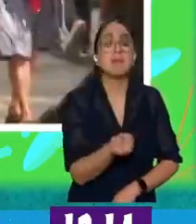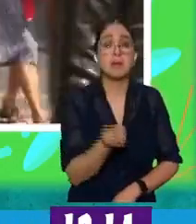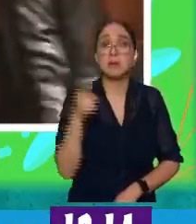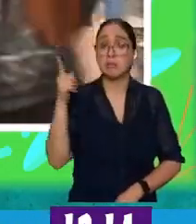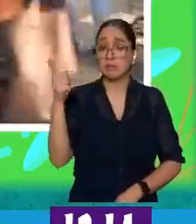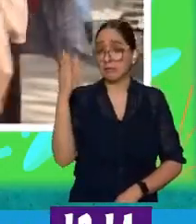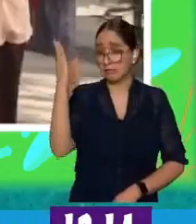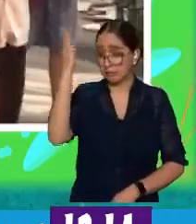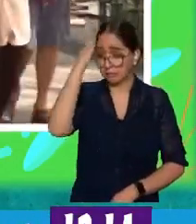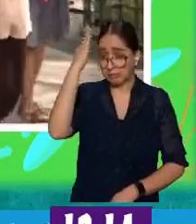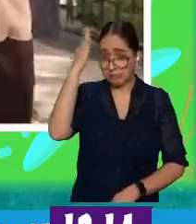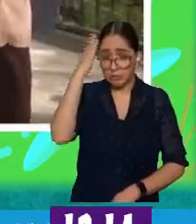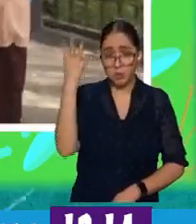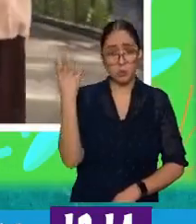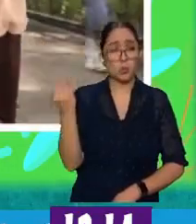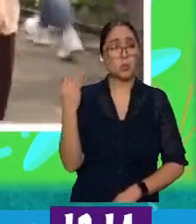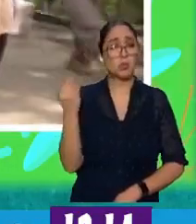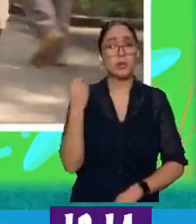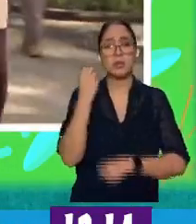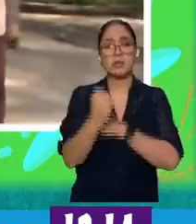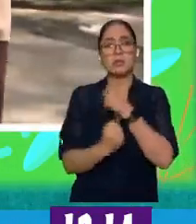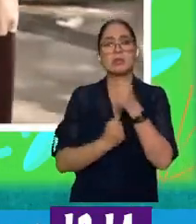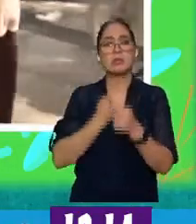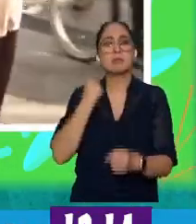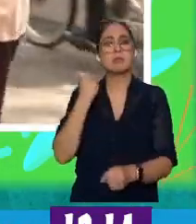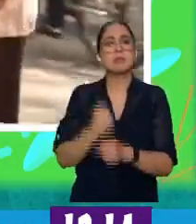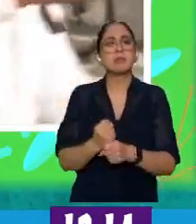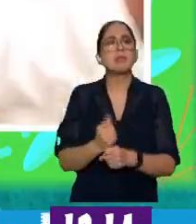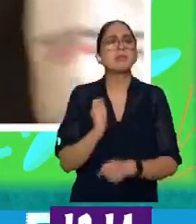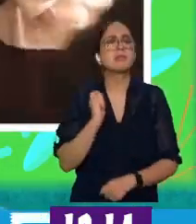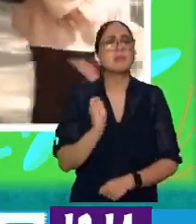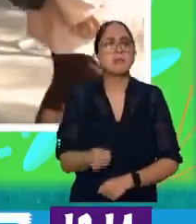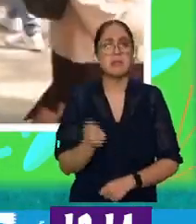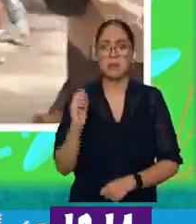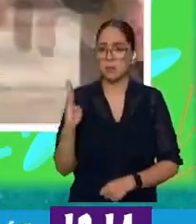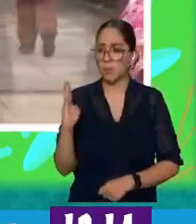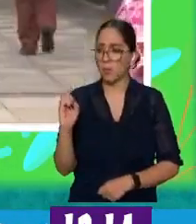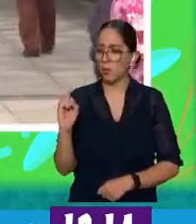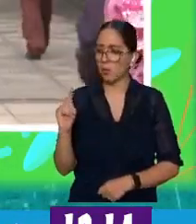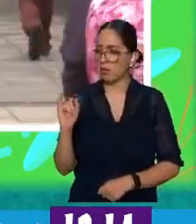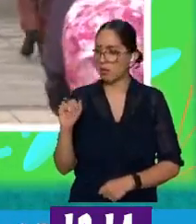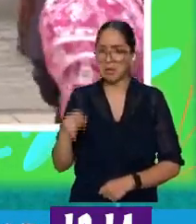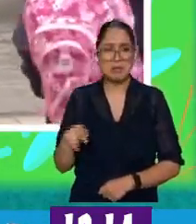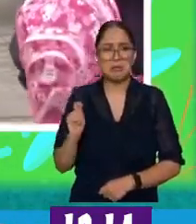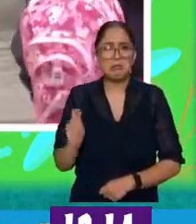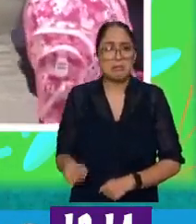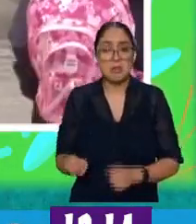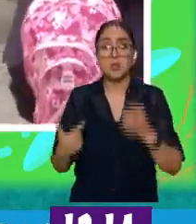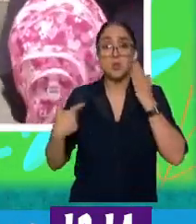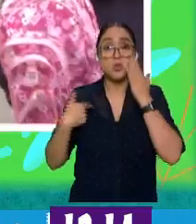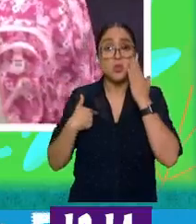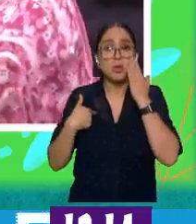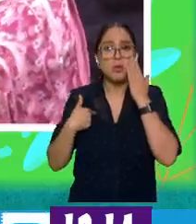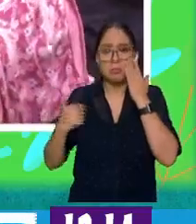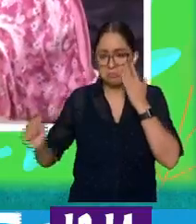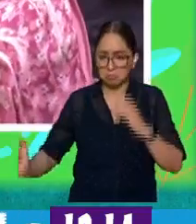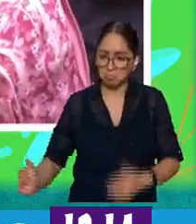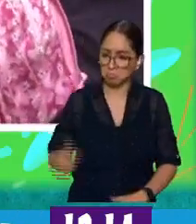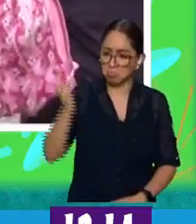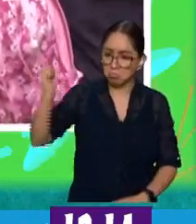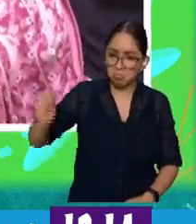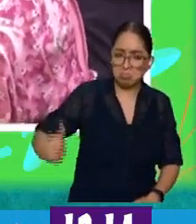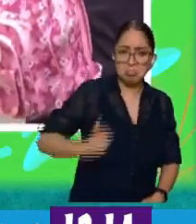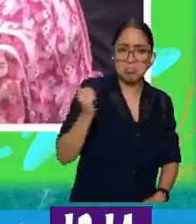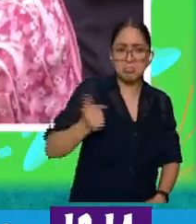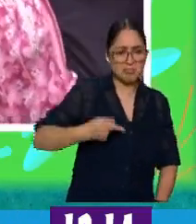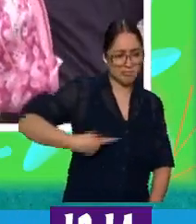siempre, históricamente, se ha visto como un botín. ¿Qué significa botín? Yo, agandallo. Los demás